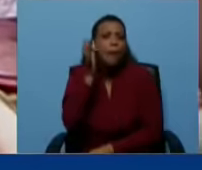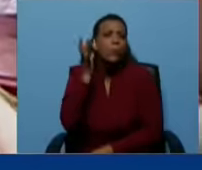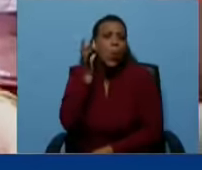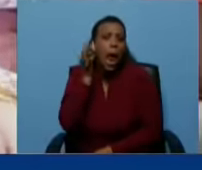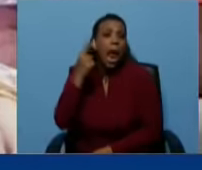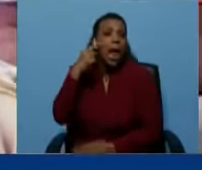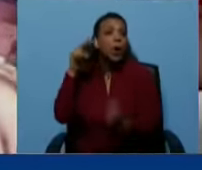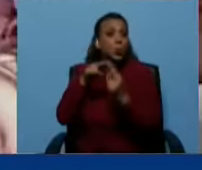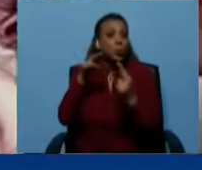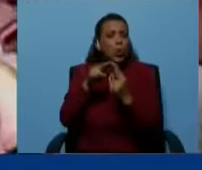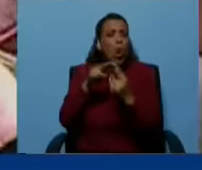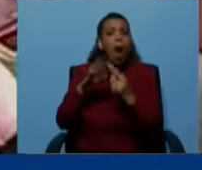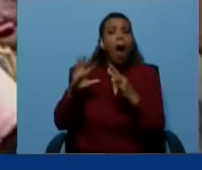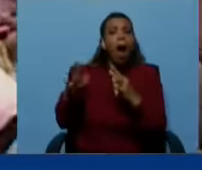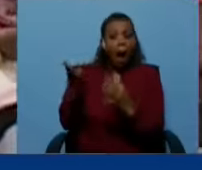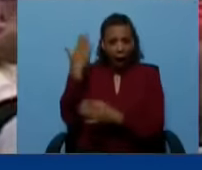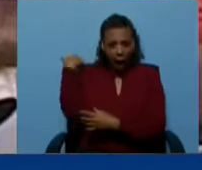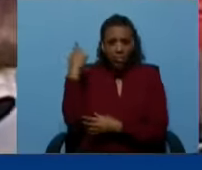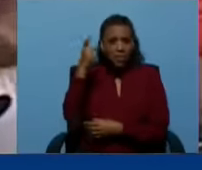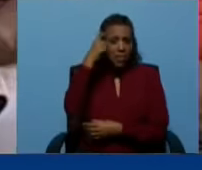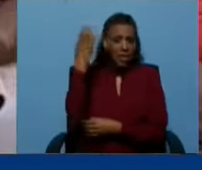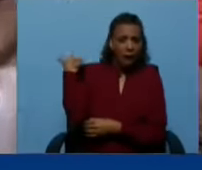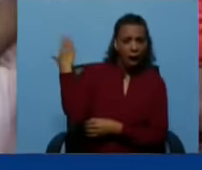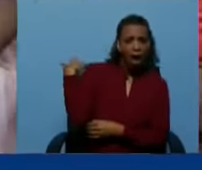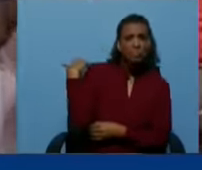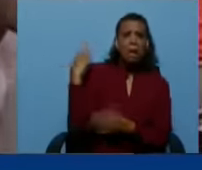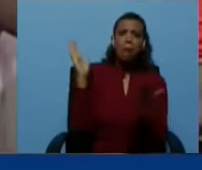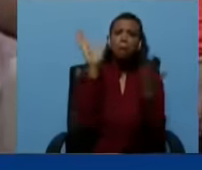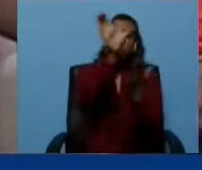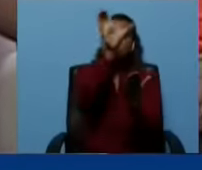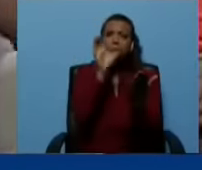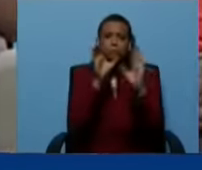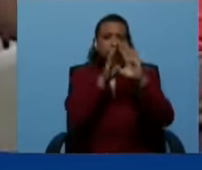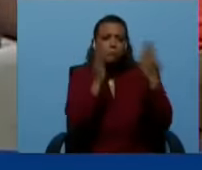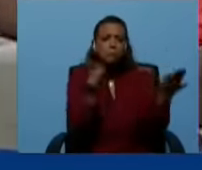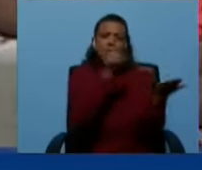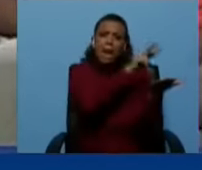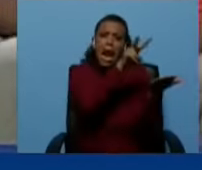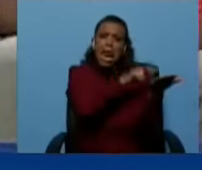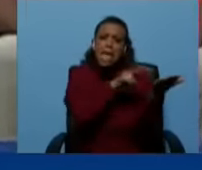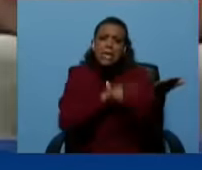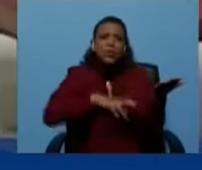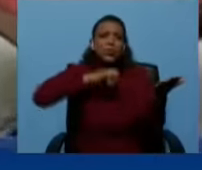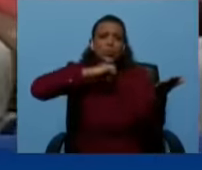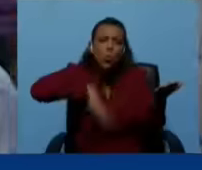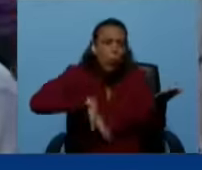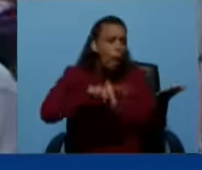He estado todos estos días revisando y estudiando